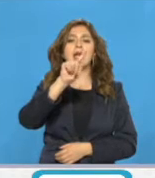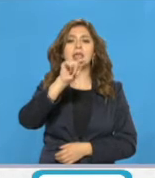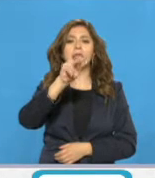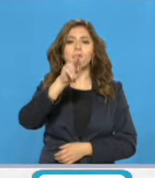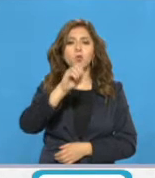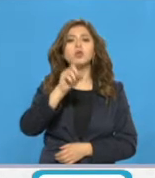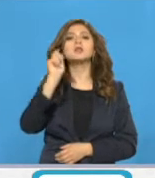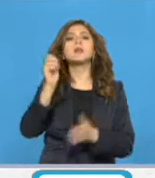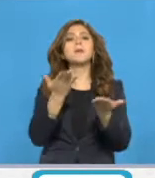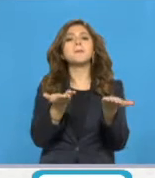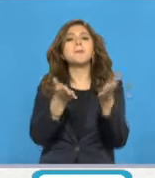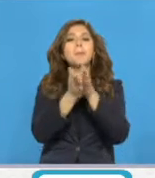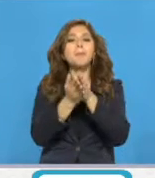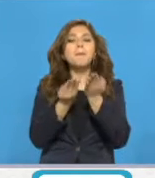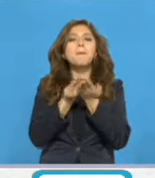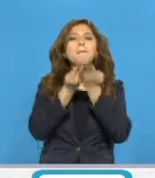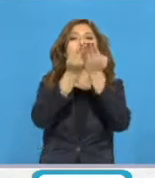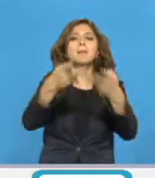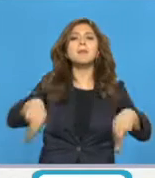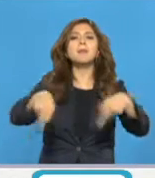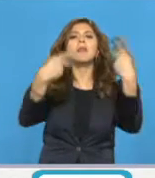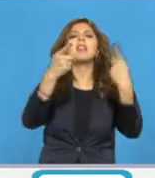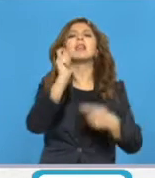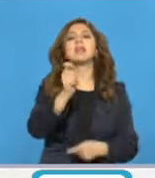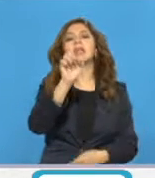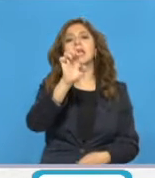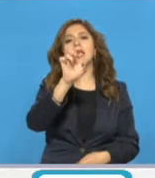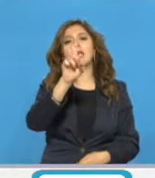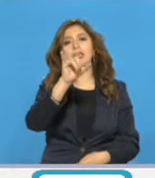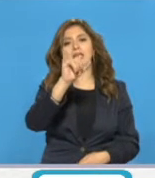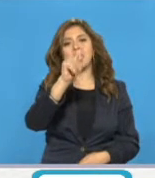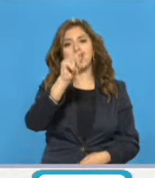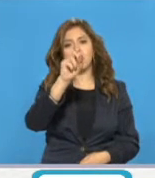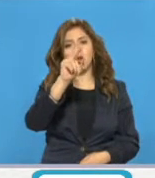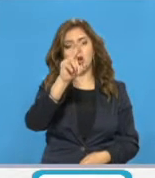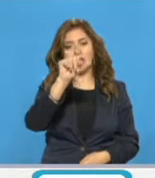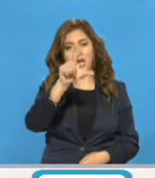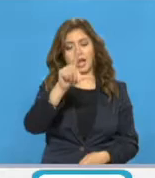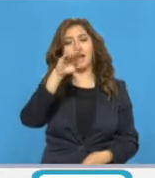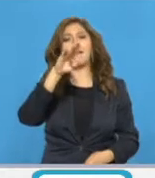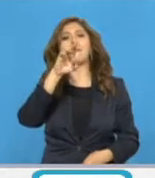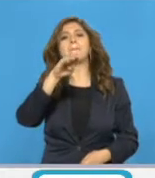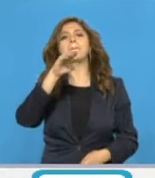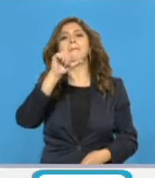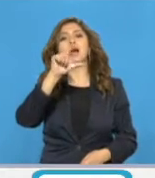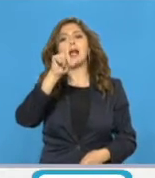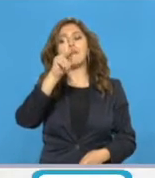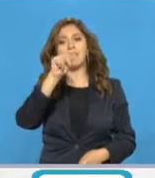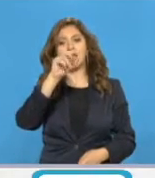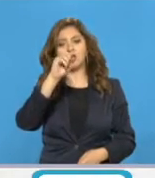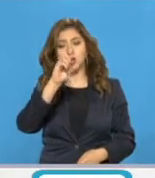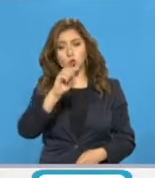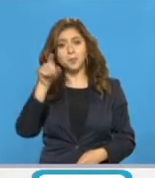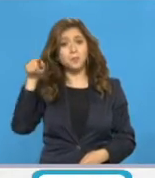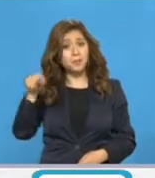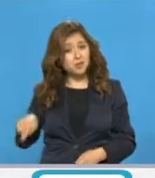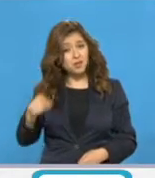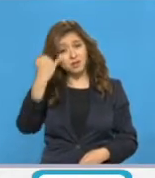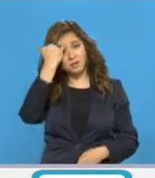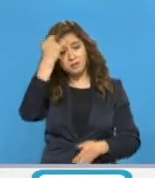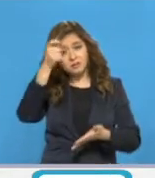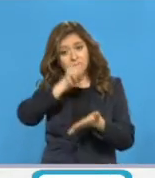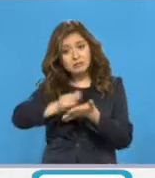Malpaso, y digo algo que me parece que es muy importante en este caso, porque es una autora a la que no hemos leído